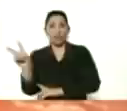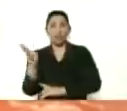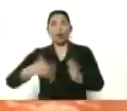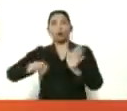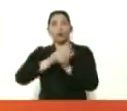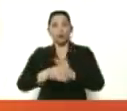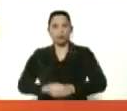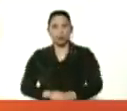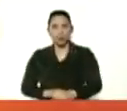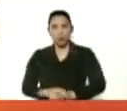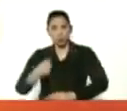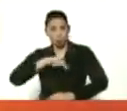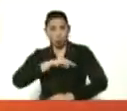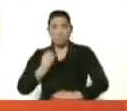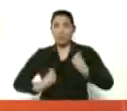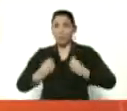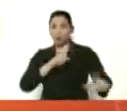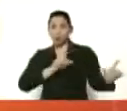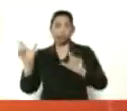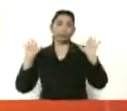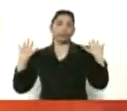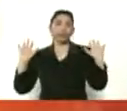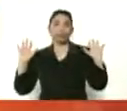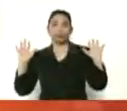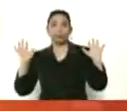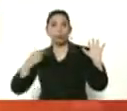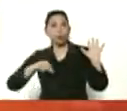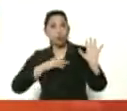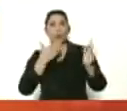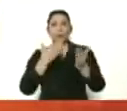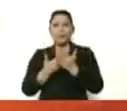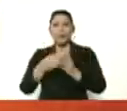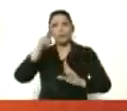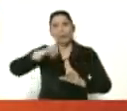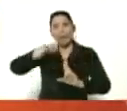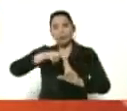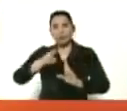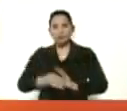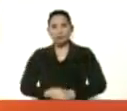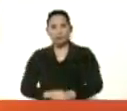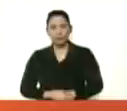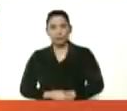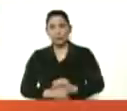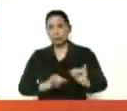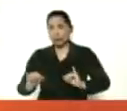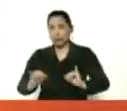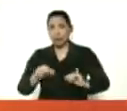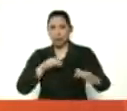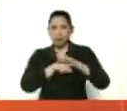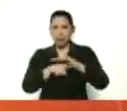nuevamente. Estamos preparándonos. Te digo que por el Táchira han ingresado